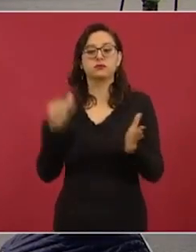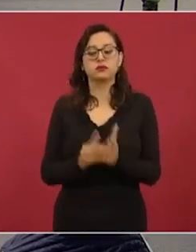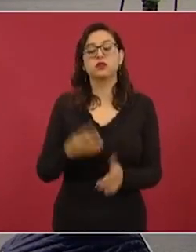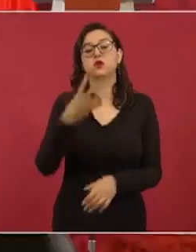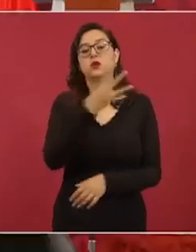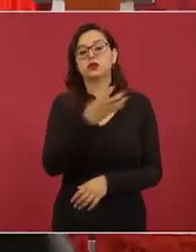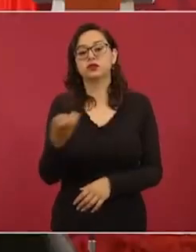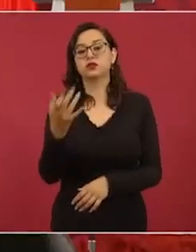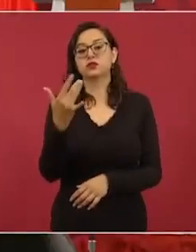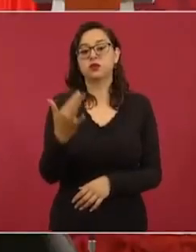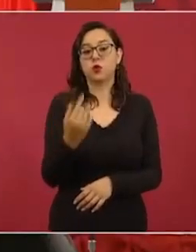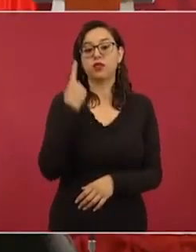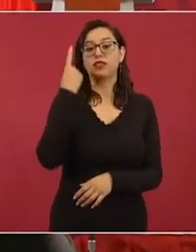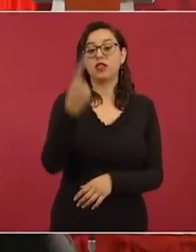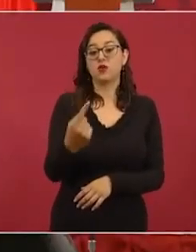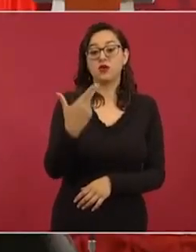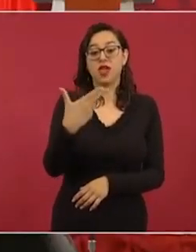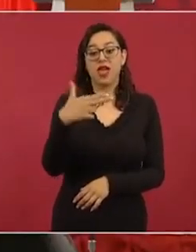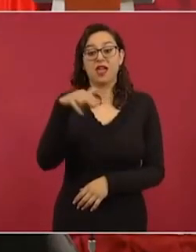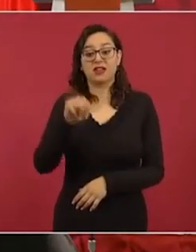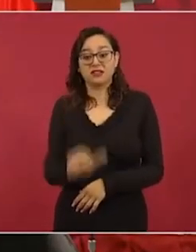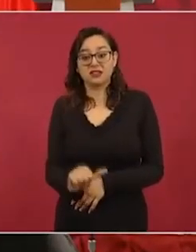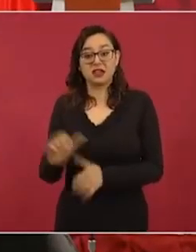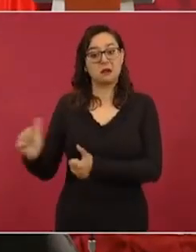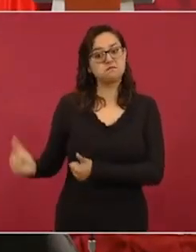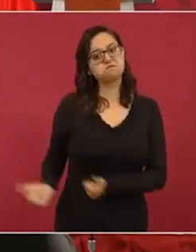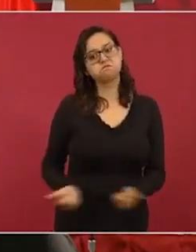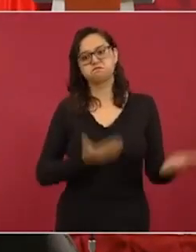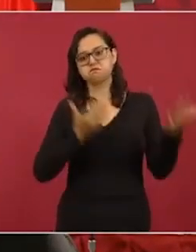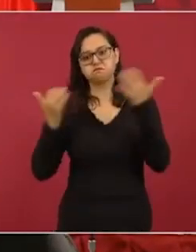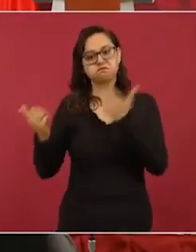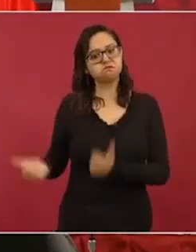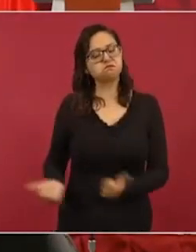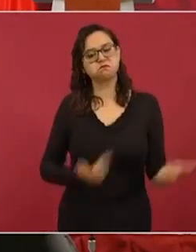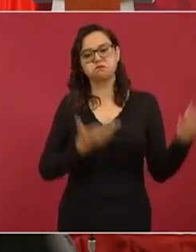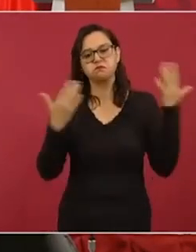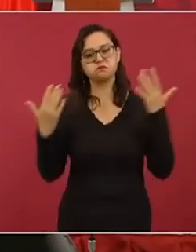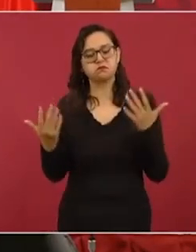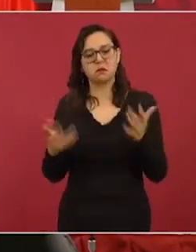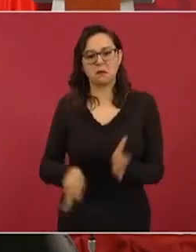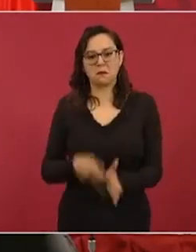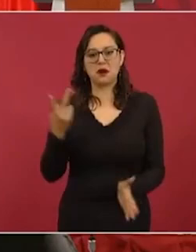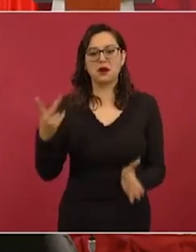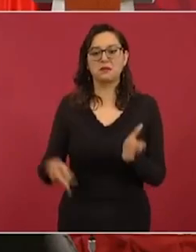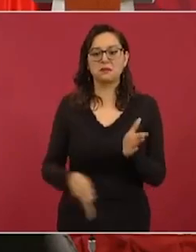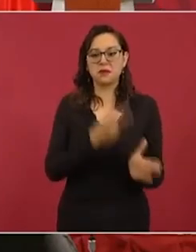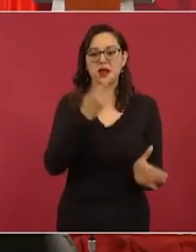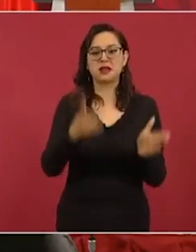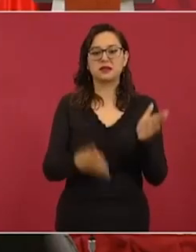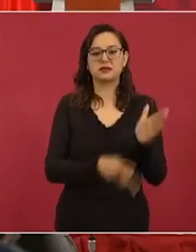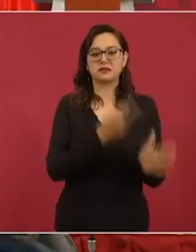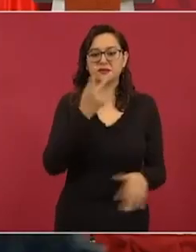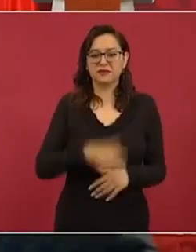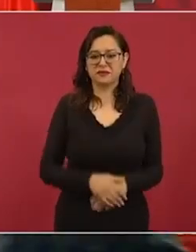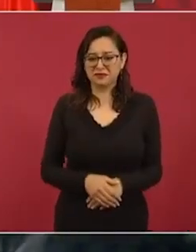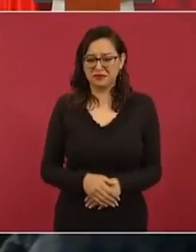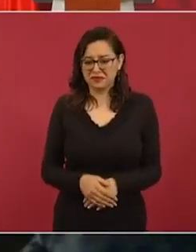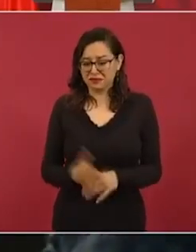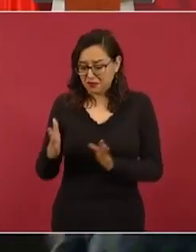2.451 hectáreas. ¿Cuánto es lo que supuestamente va a utilizar